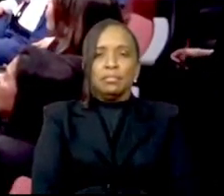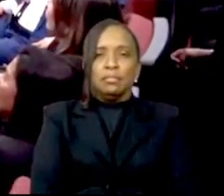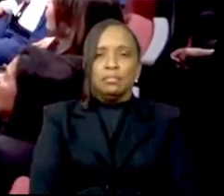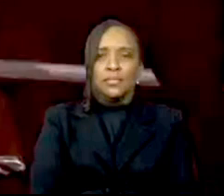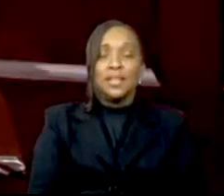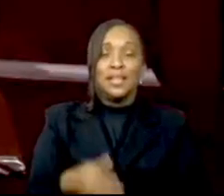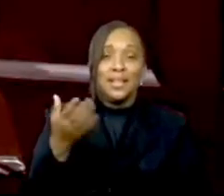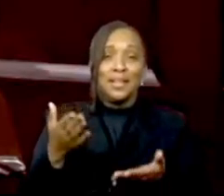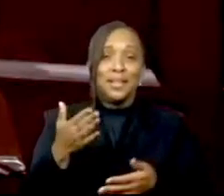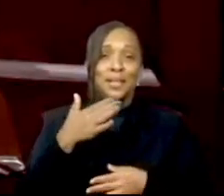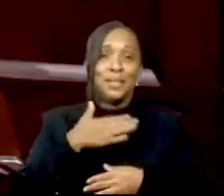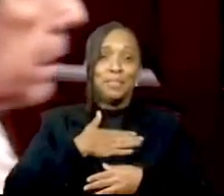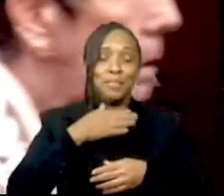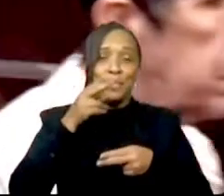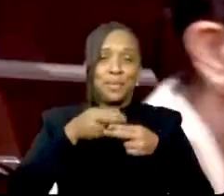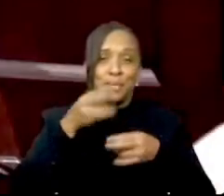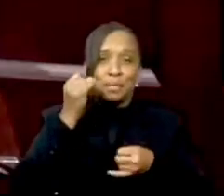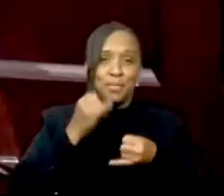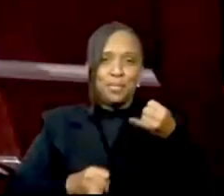José